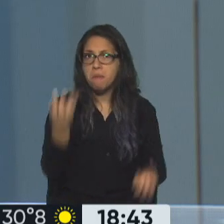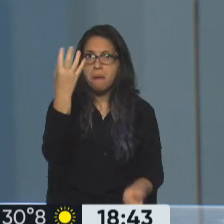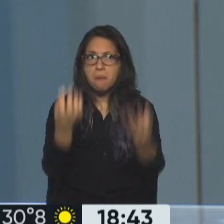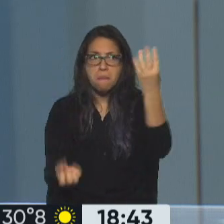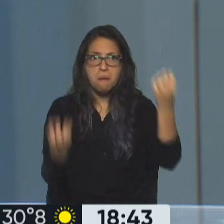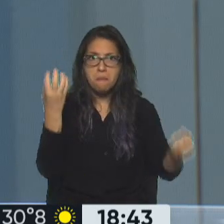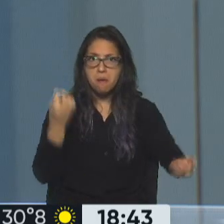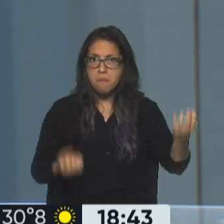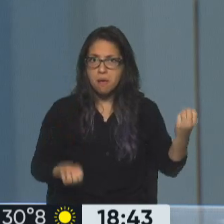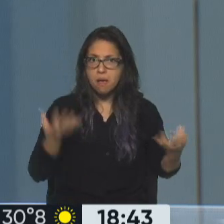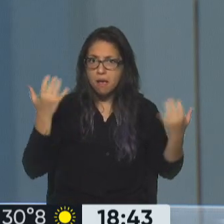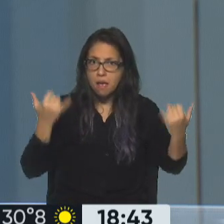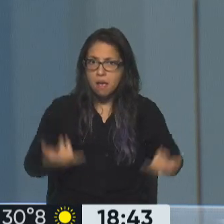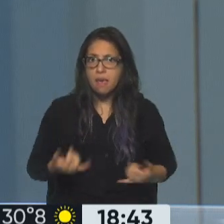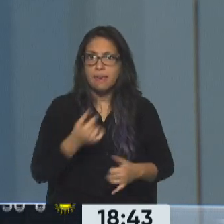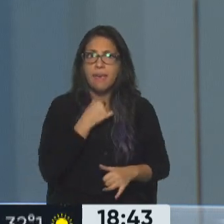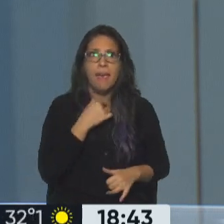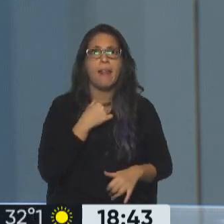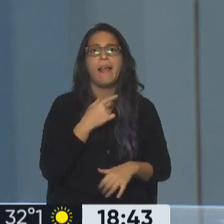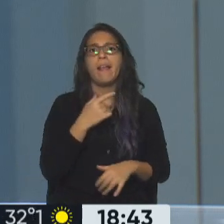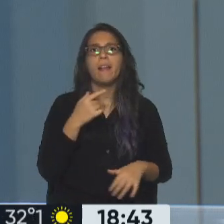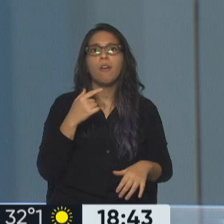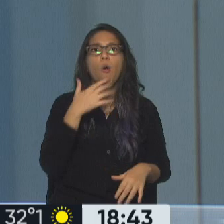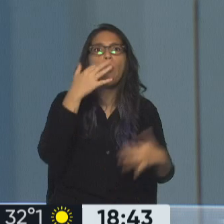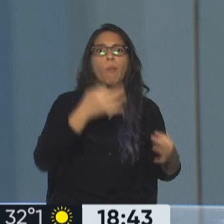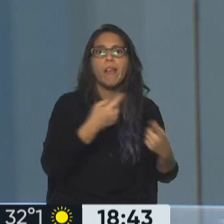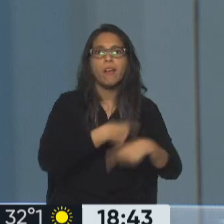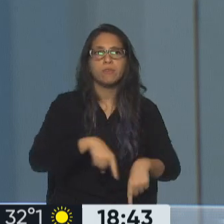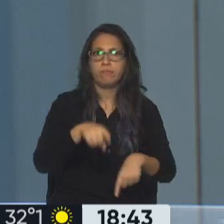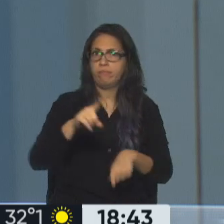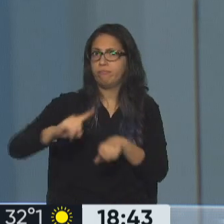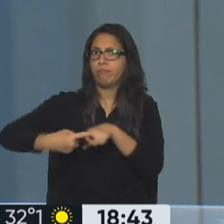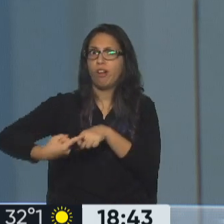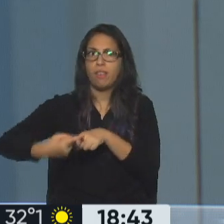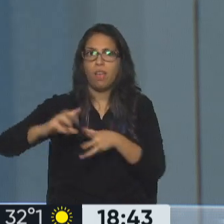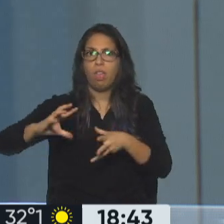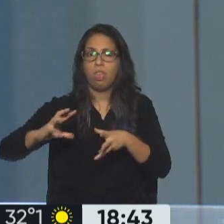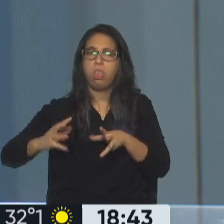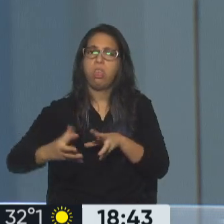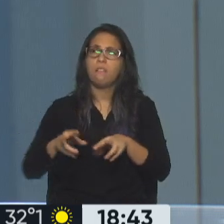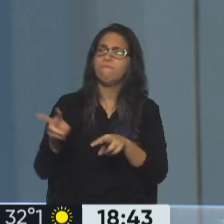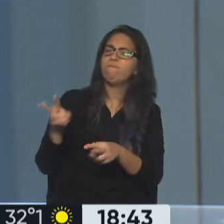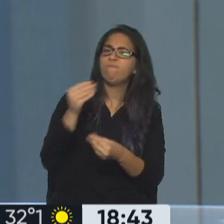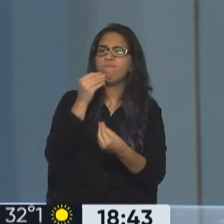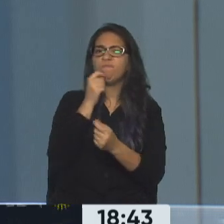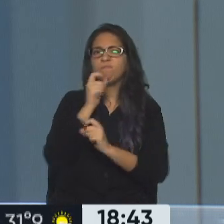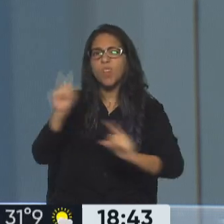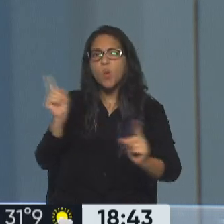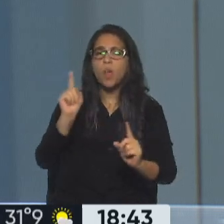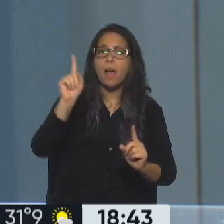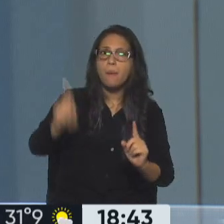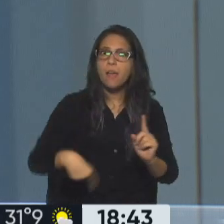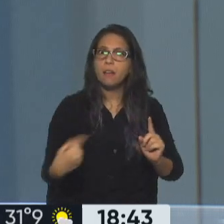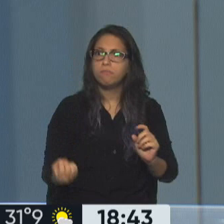un motivo por otro de cumplir con las promesas electorales ese desencanto de la política que se va generando lo que viene ocurriendo